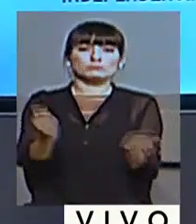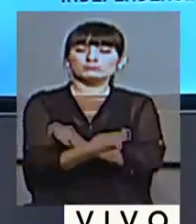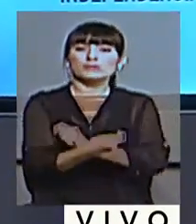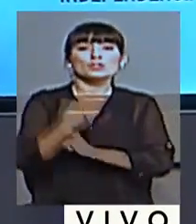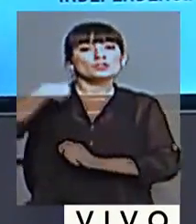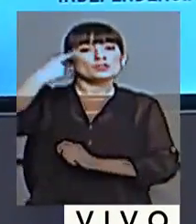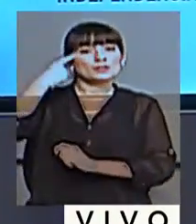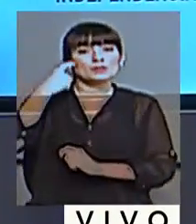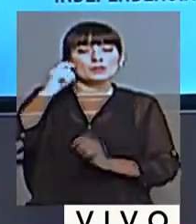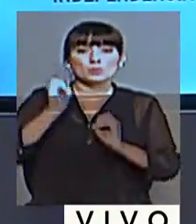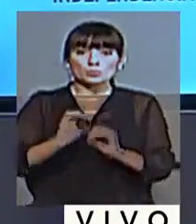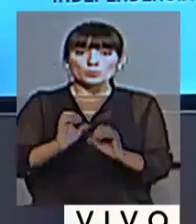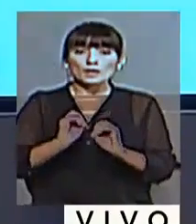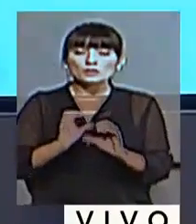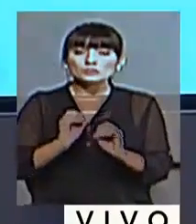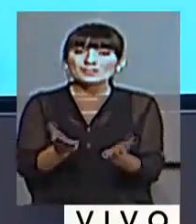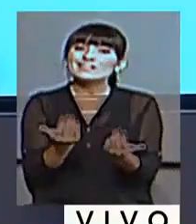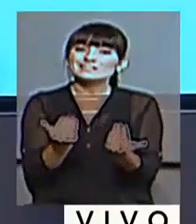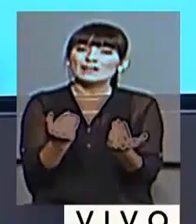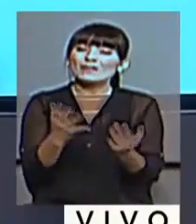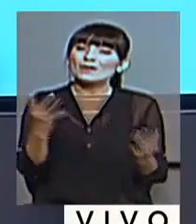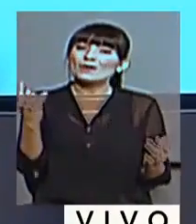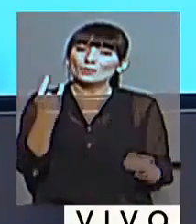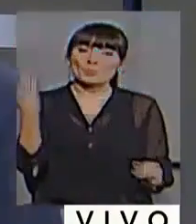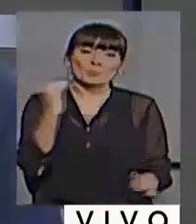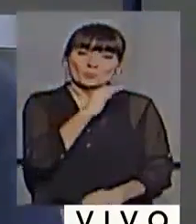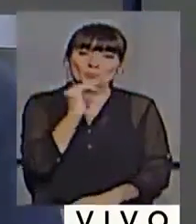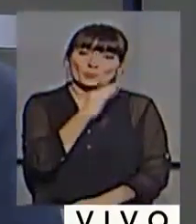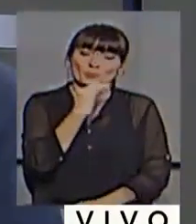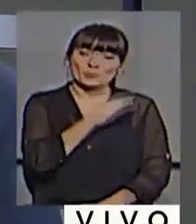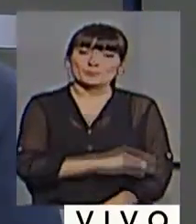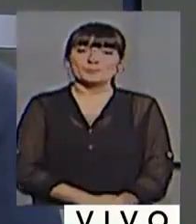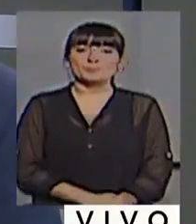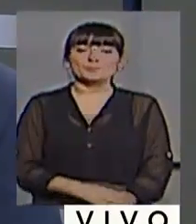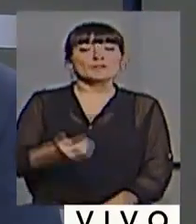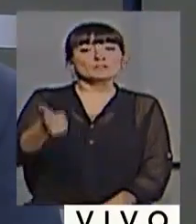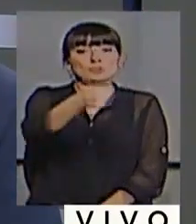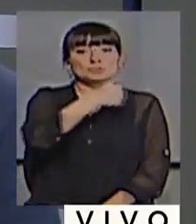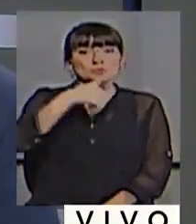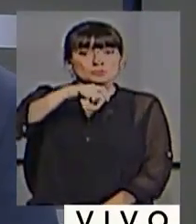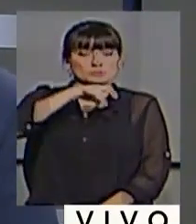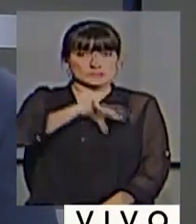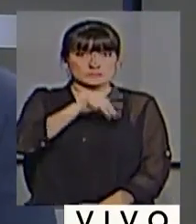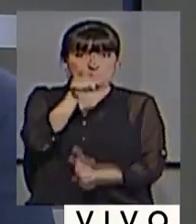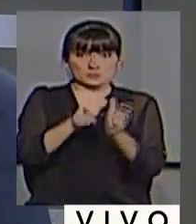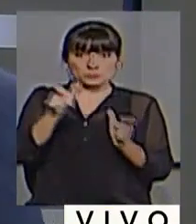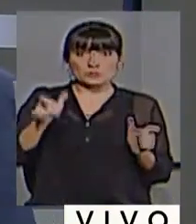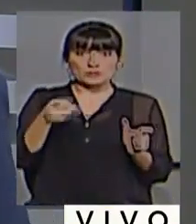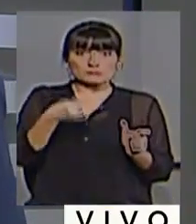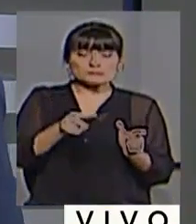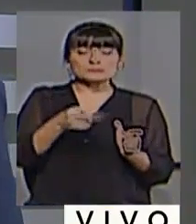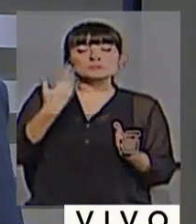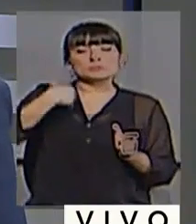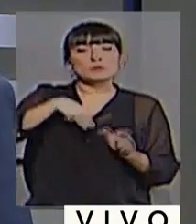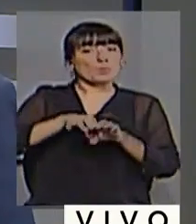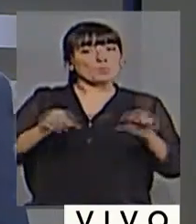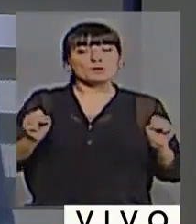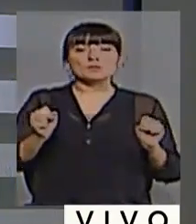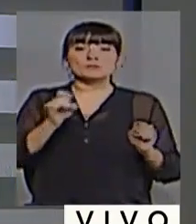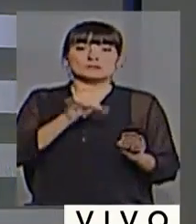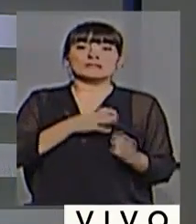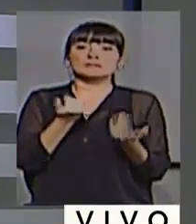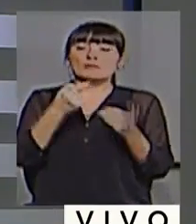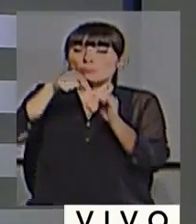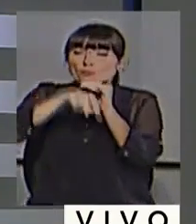educación efectivamente lo necesitaba con urgencia. Ahora, yo creo que todos los chilenos concordamos que Chile necesita cambios profundos, o sea, decir,